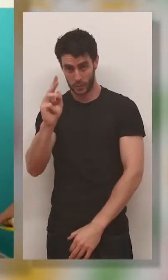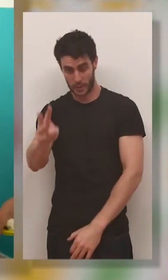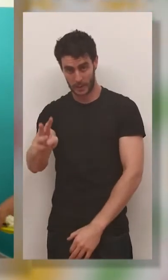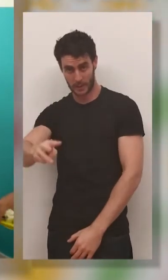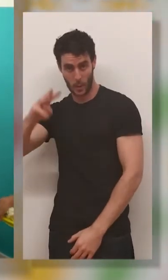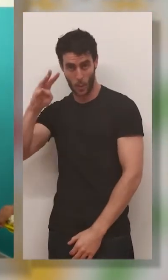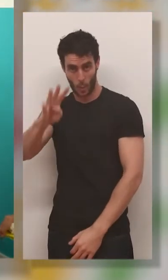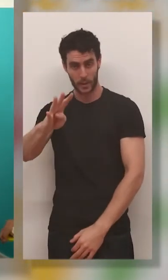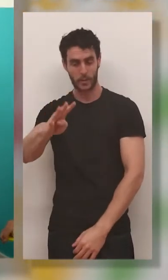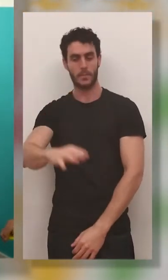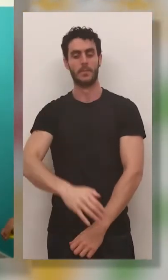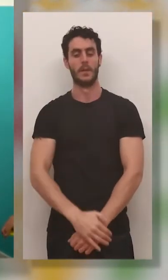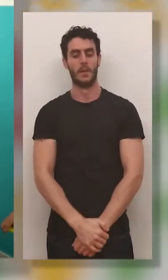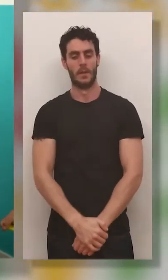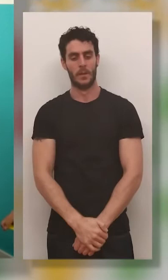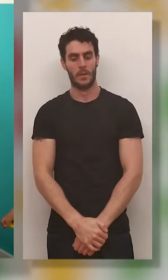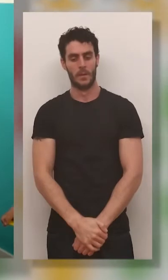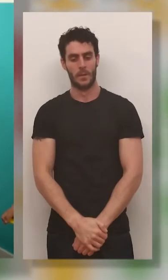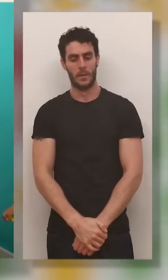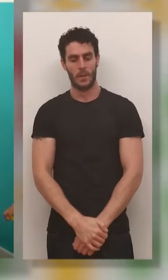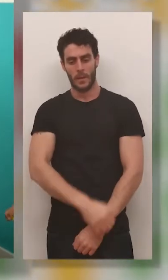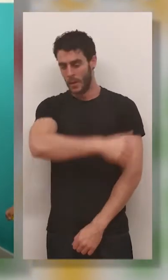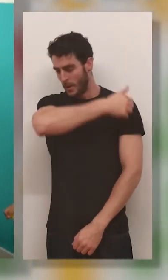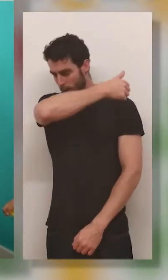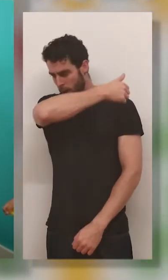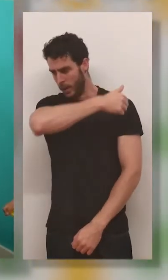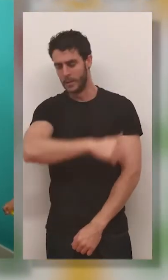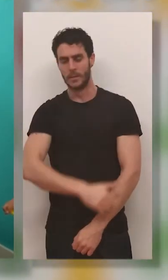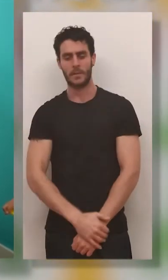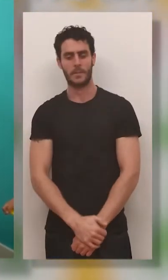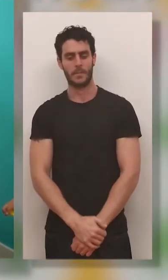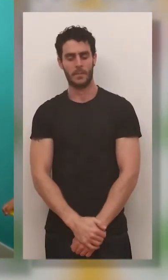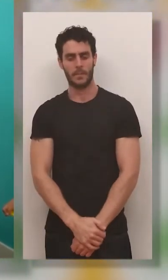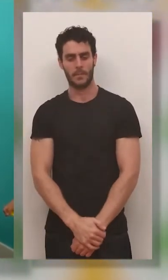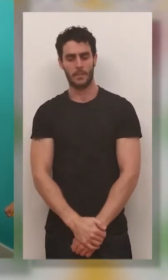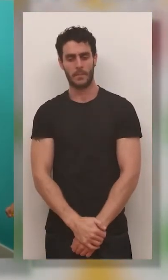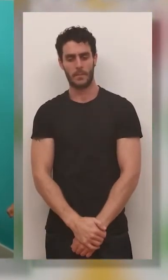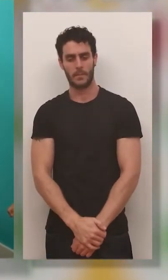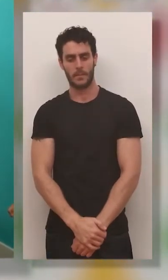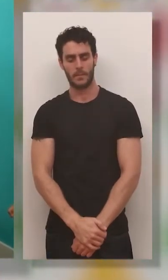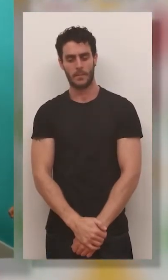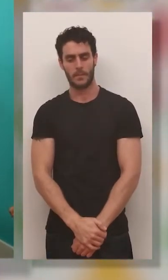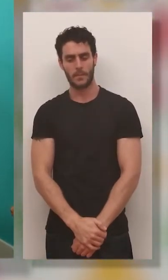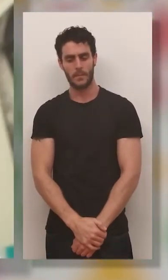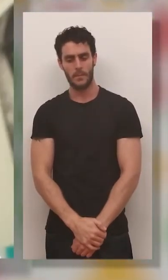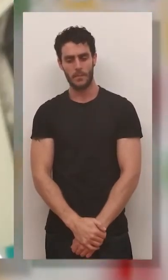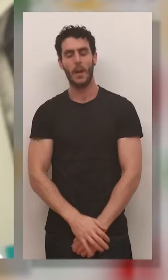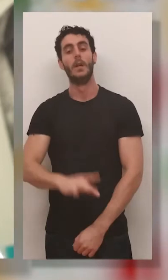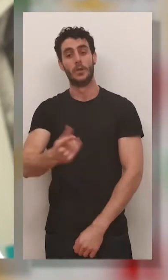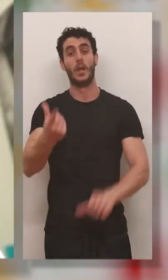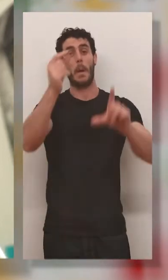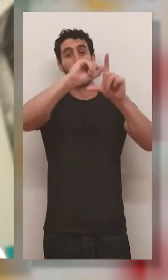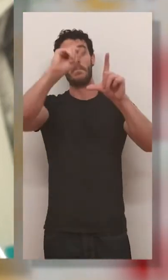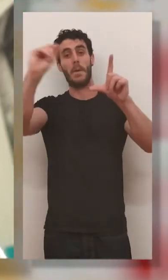1, 2, 3. que nos pone signos en la pizarra